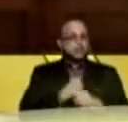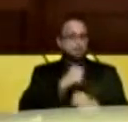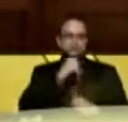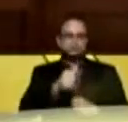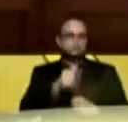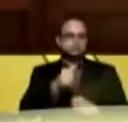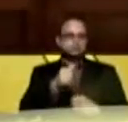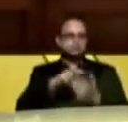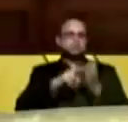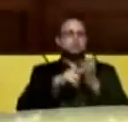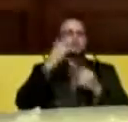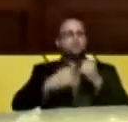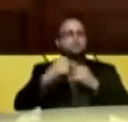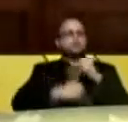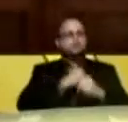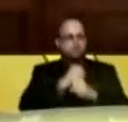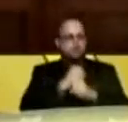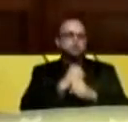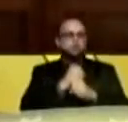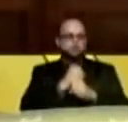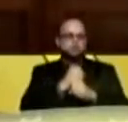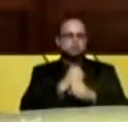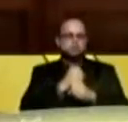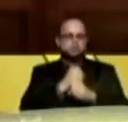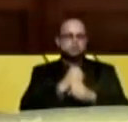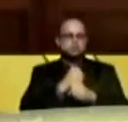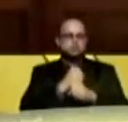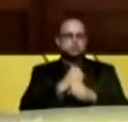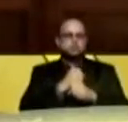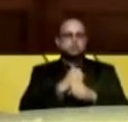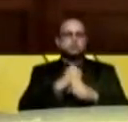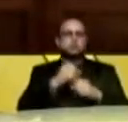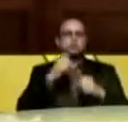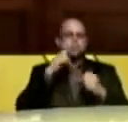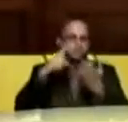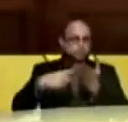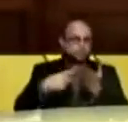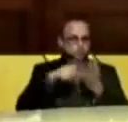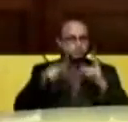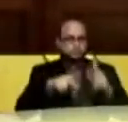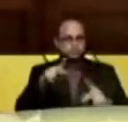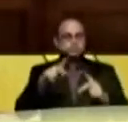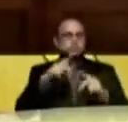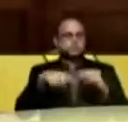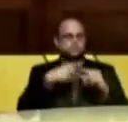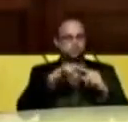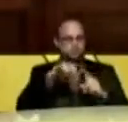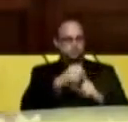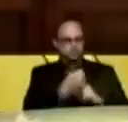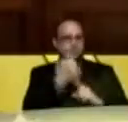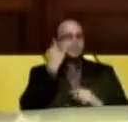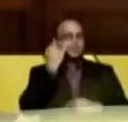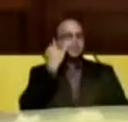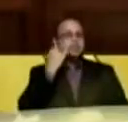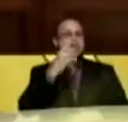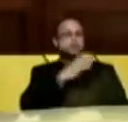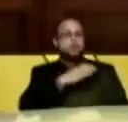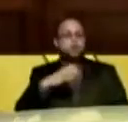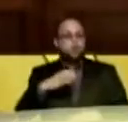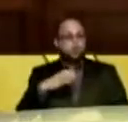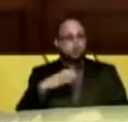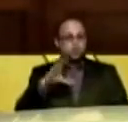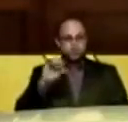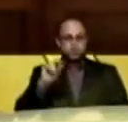año del cuatrienio es que consultáramos al pueblo en cuanto al estatus si el congreso no acaba de aprobar una legislación